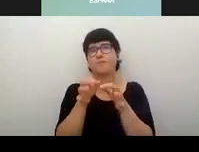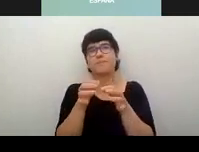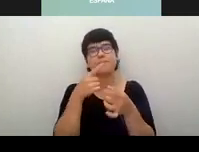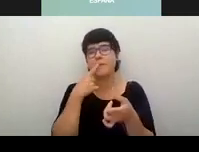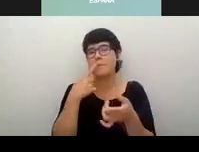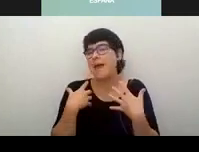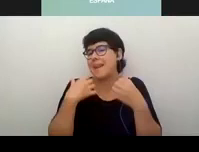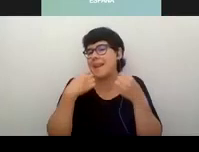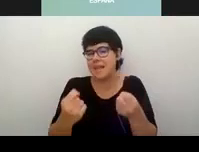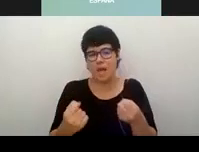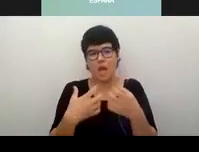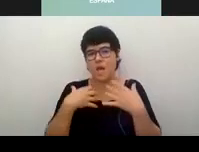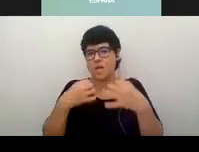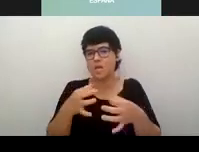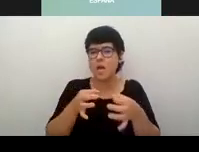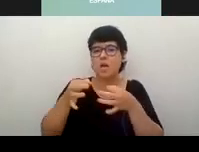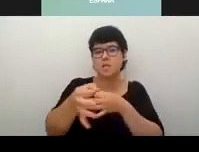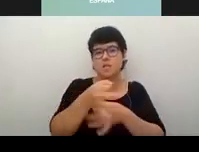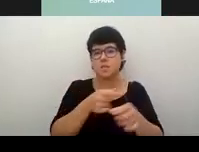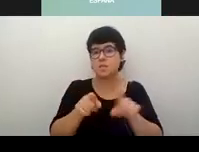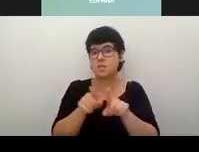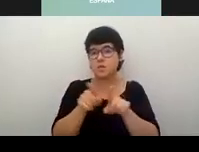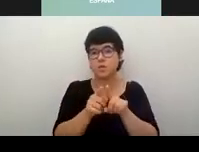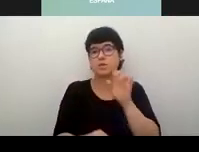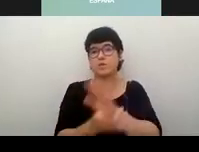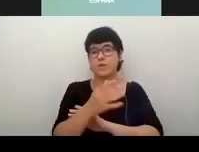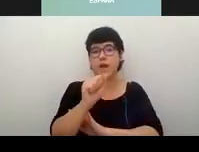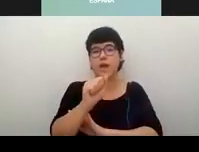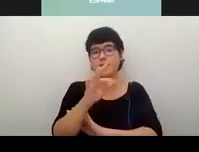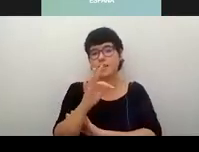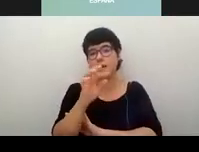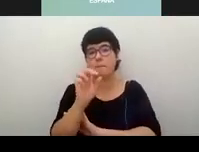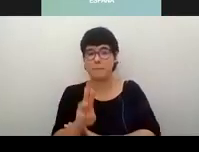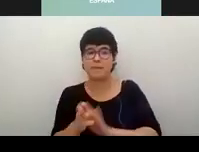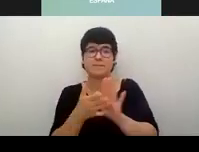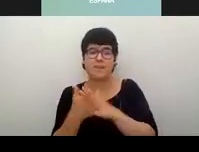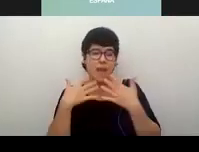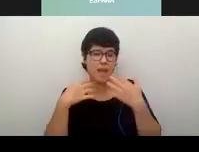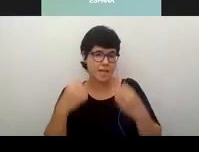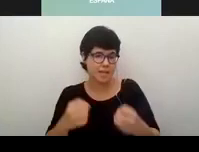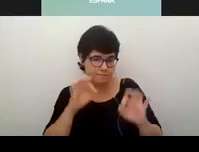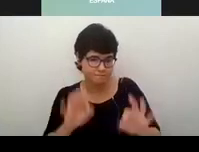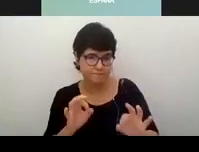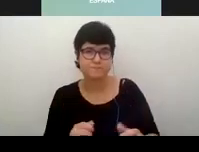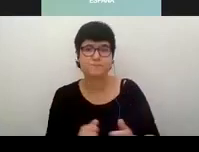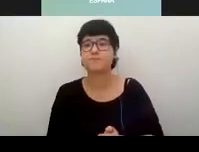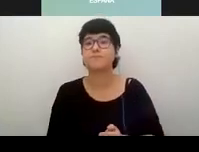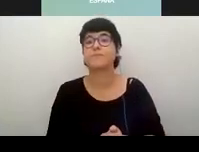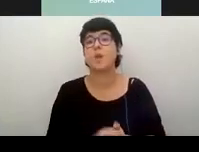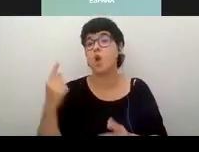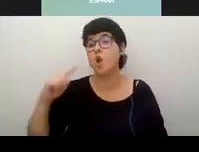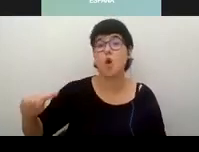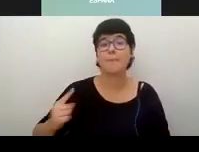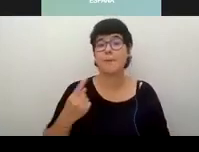es decir, es la unidad a partir de la que se produce el ATP, que es al fin y al cabo la energía en sí. Y la primera fuente de la que vamos a tirar es